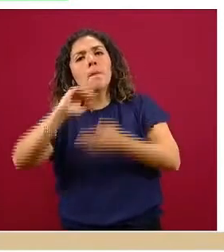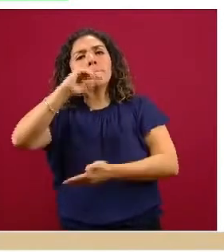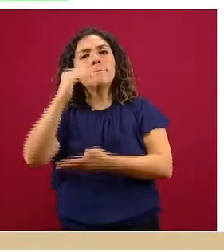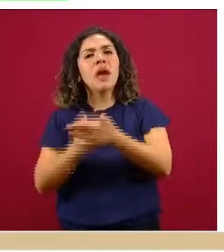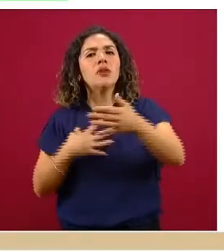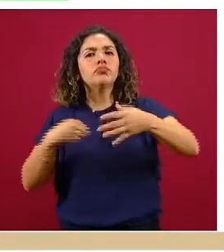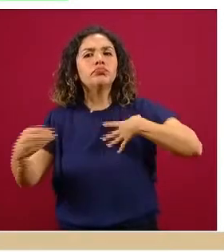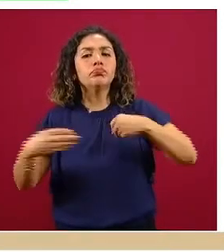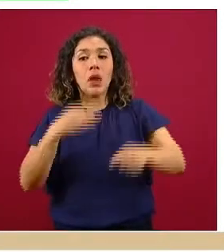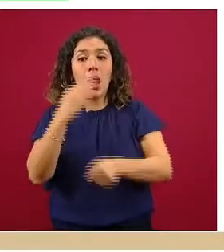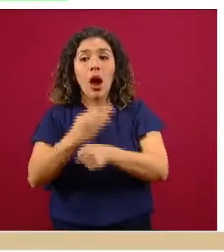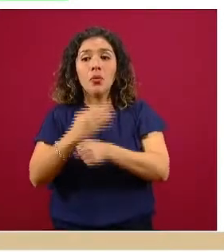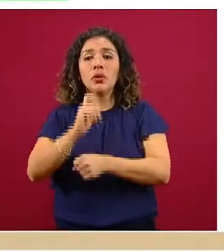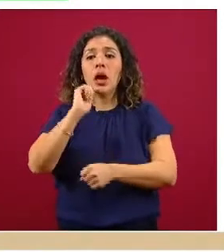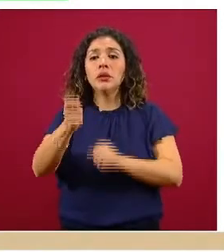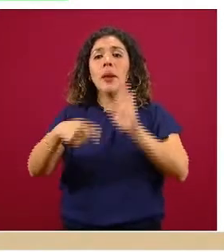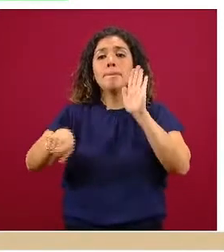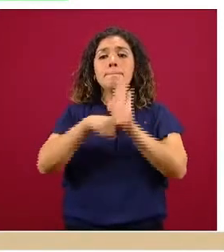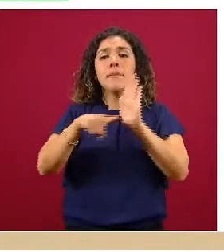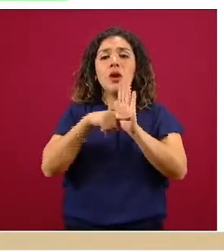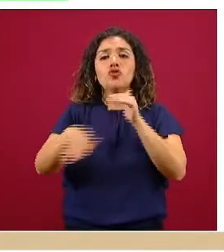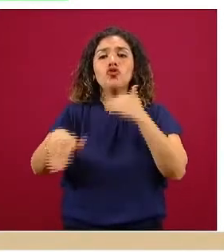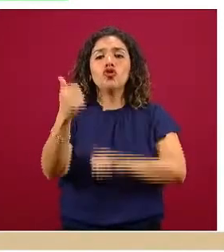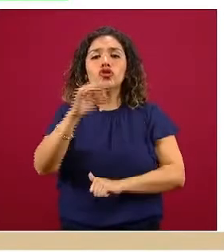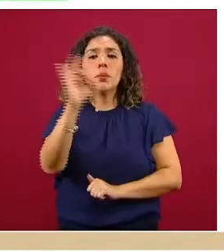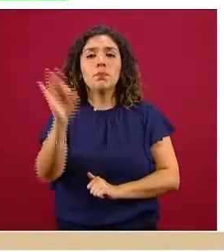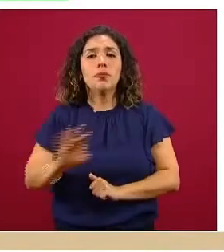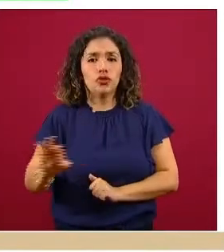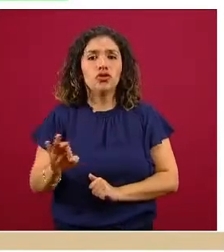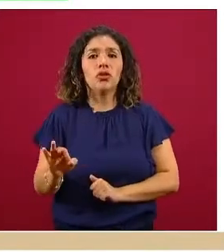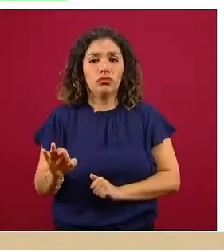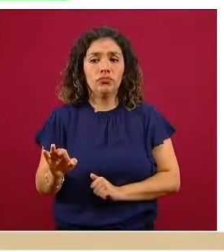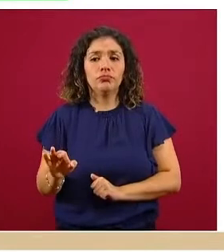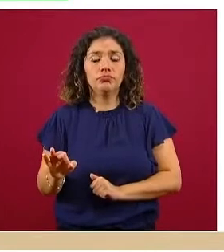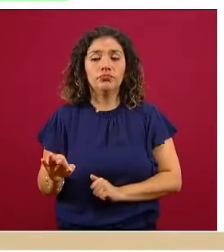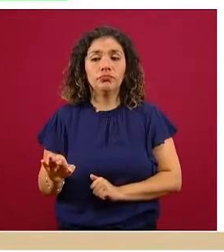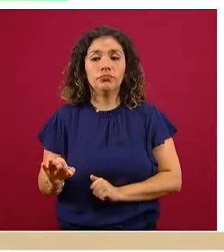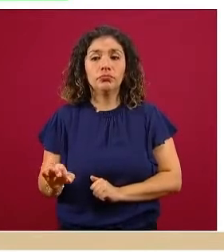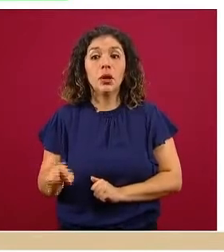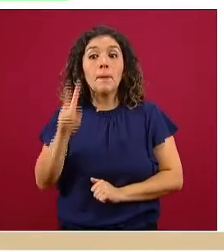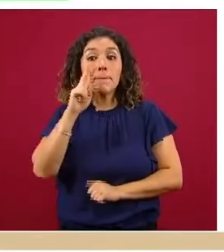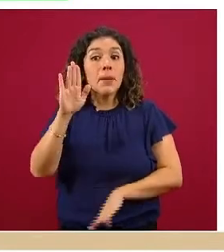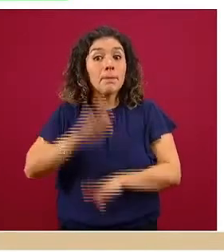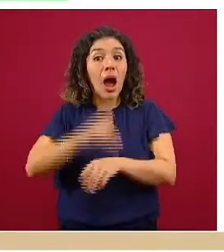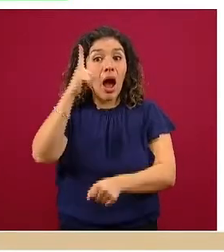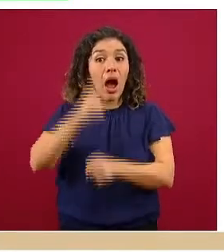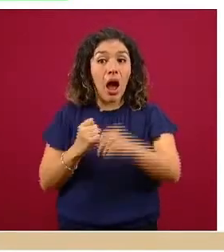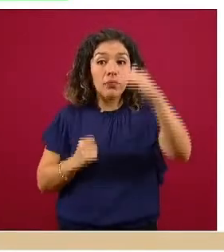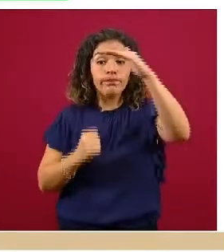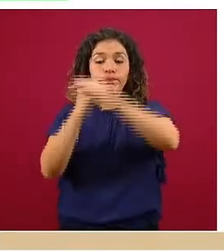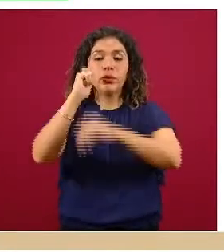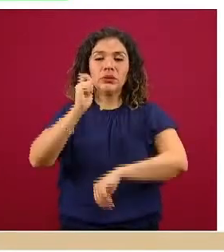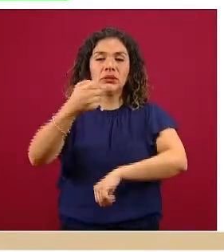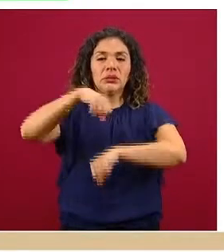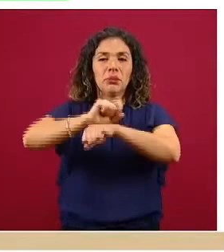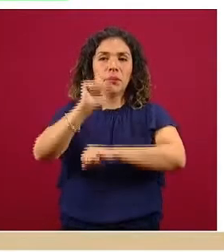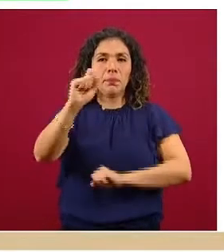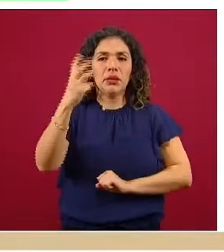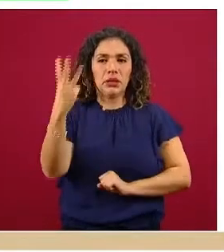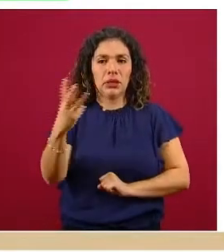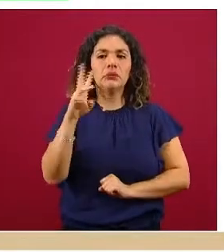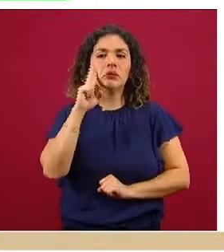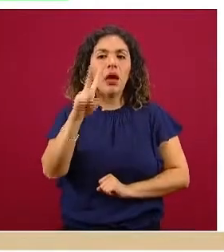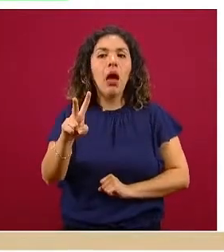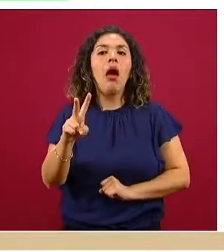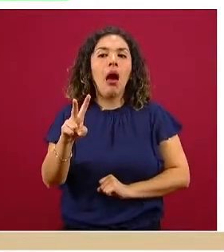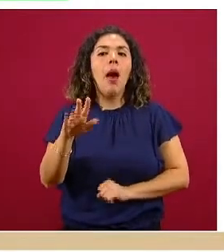momento es de menos 11% en relación al... Si vemos el pico más alto, como decía, que es en la semana 23, pues bueno, la